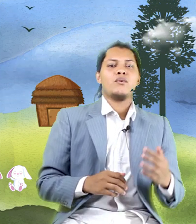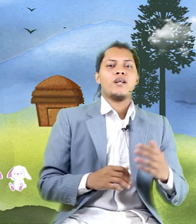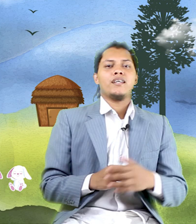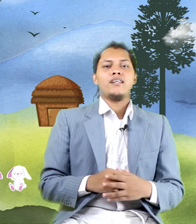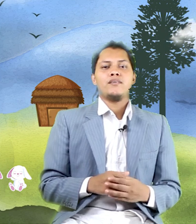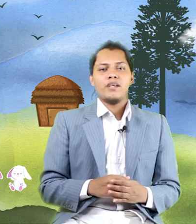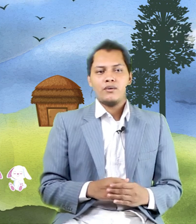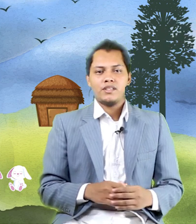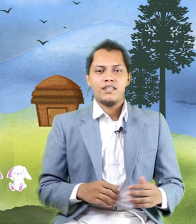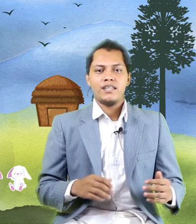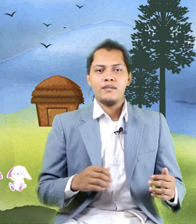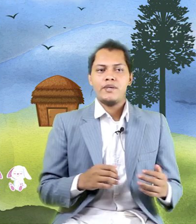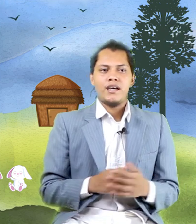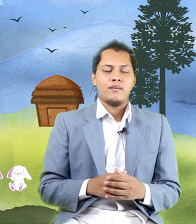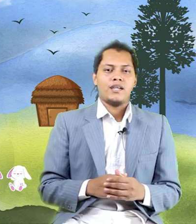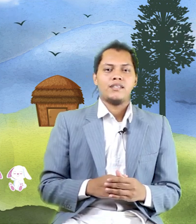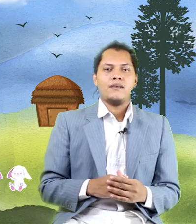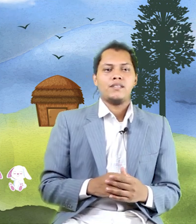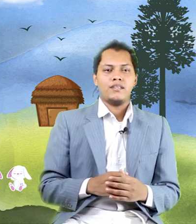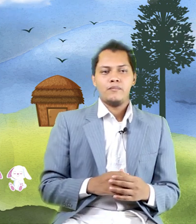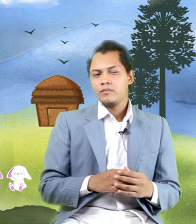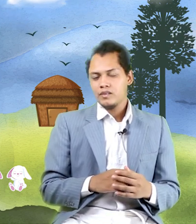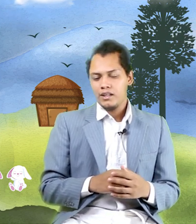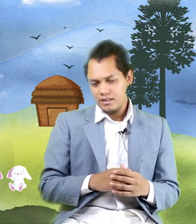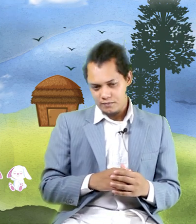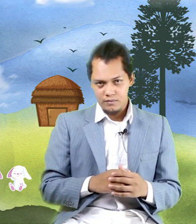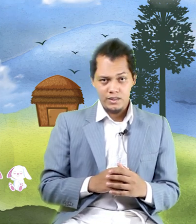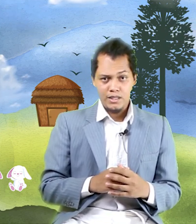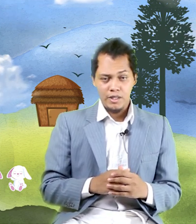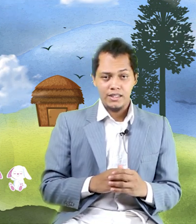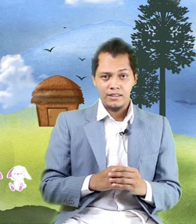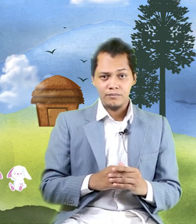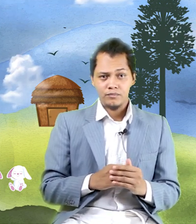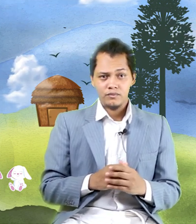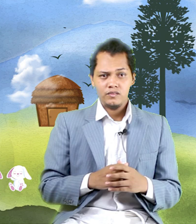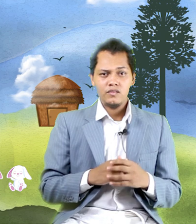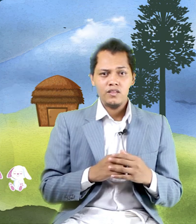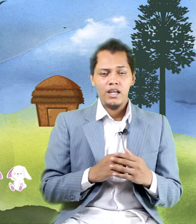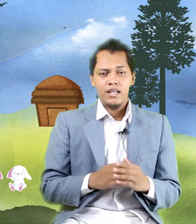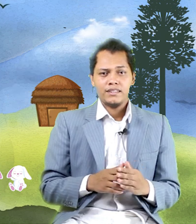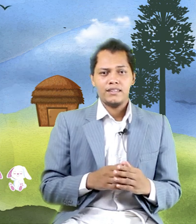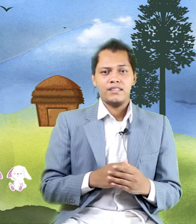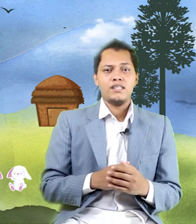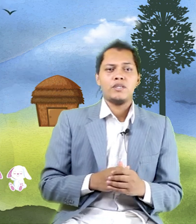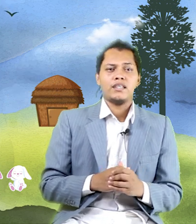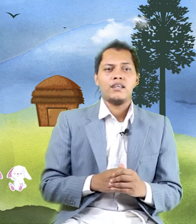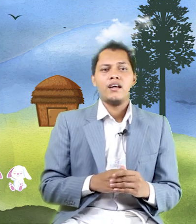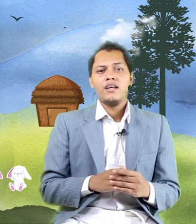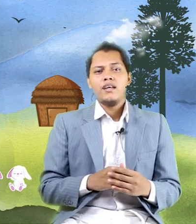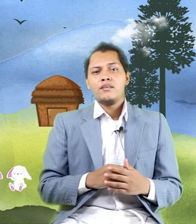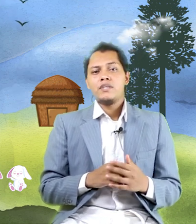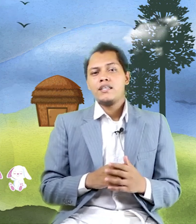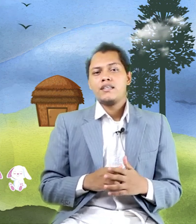ki lime ka wisit li biara bara sabar te tahti limi kata tahti limi